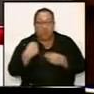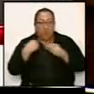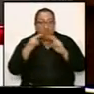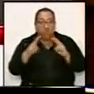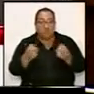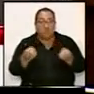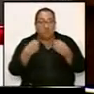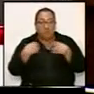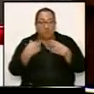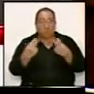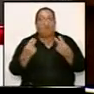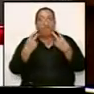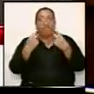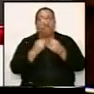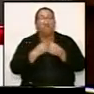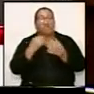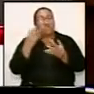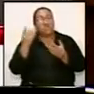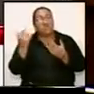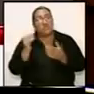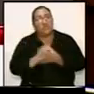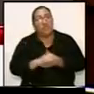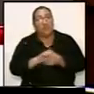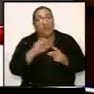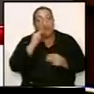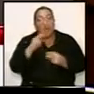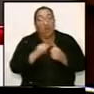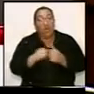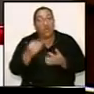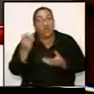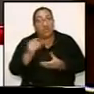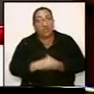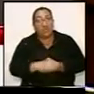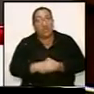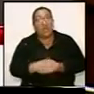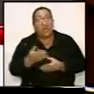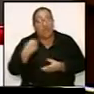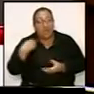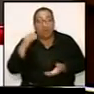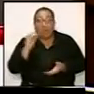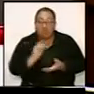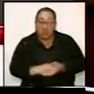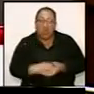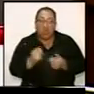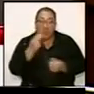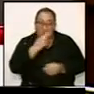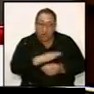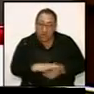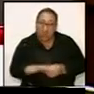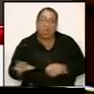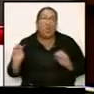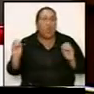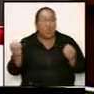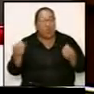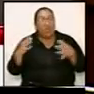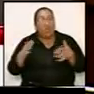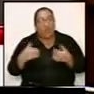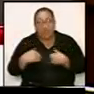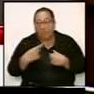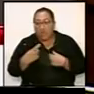nos decía, miremos con esperanza? Pero para mirar con esperanza tenemos que apostar por los niños y por los jóvenes. Ya